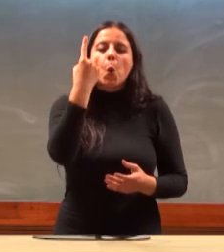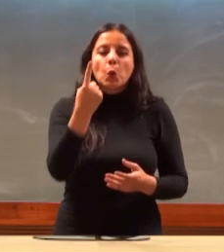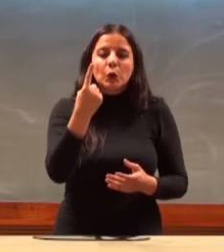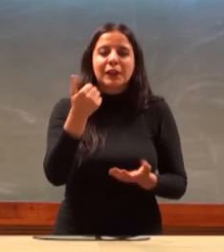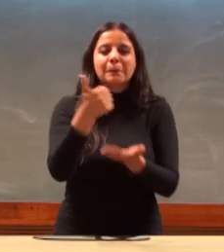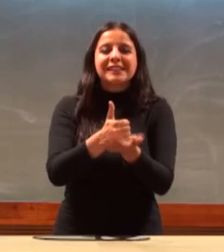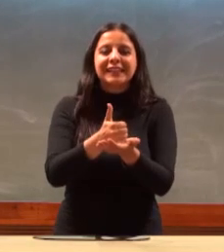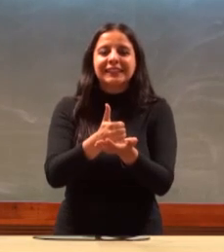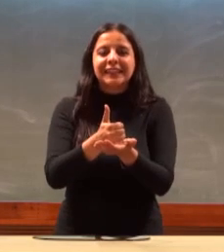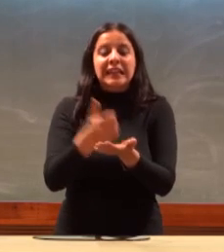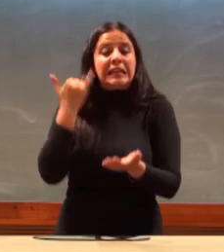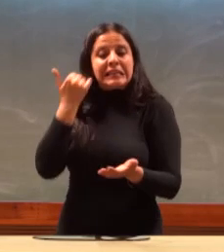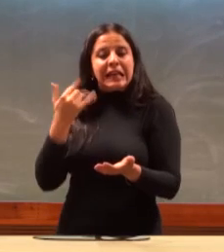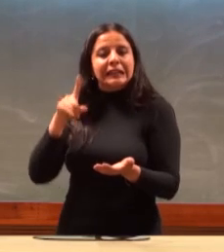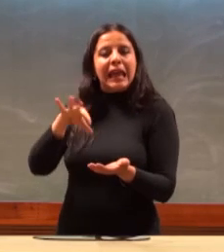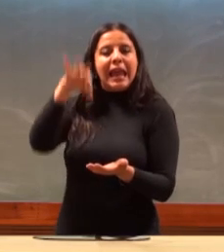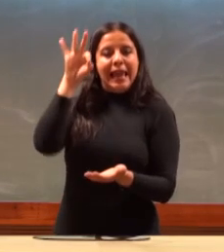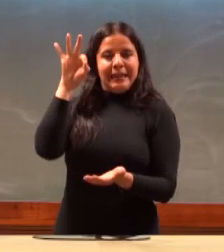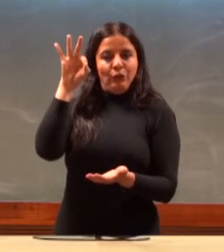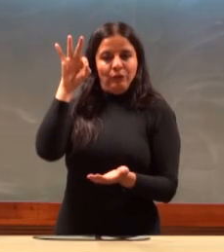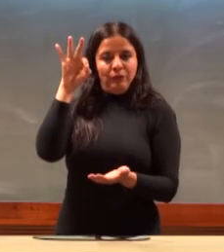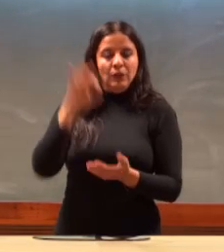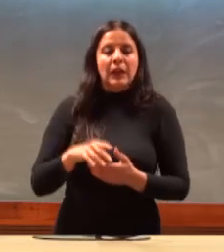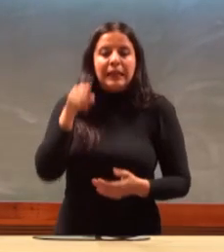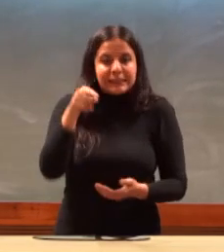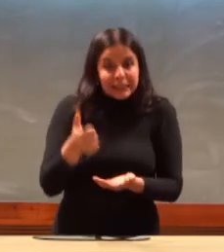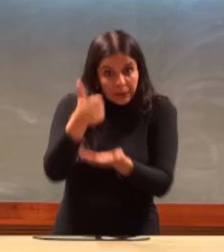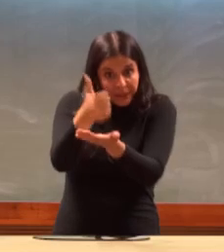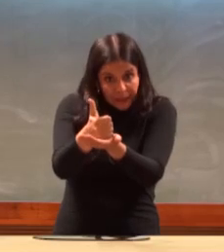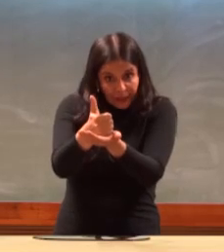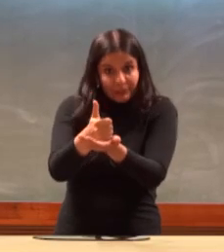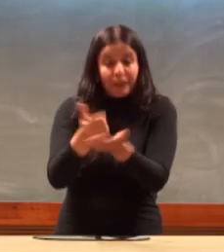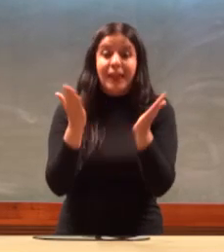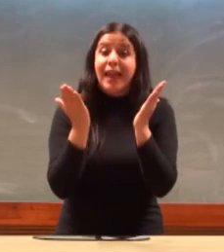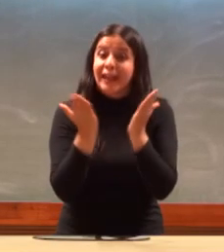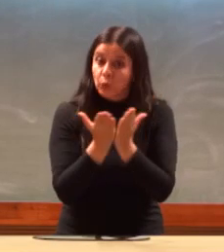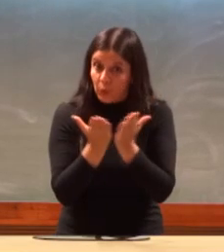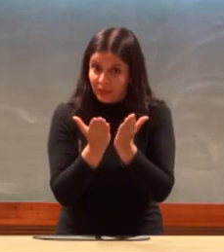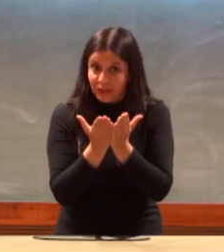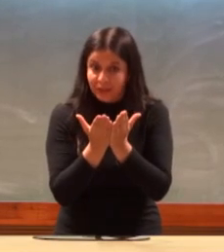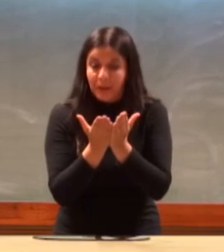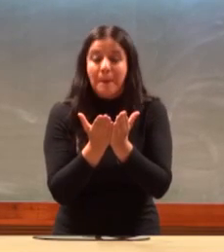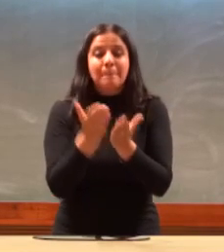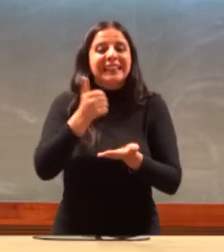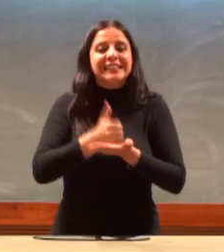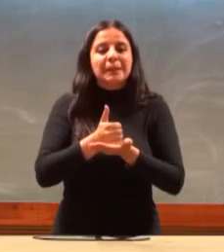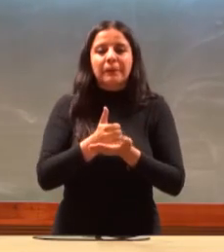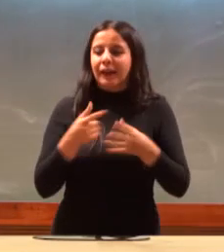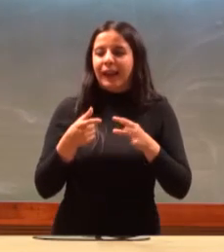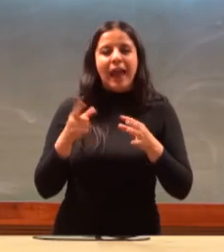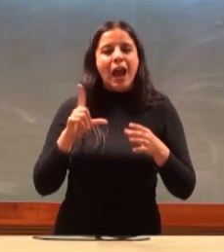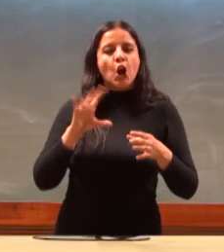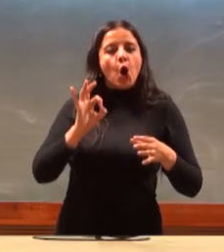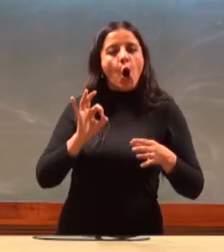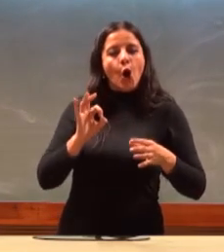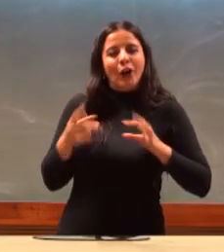de de la secretaría de asuntos estudiantiles que sea electo directamente por los estudiantes y que participe en la cogestión de esta secretaría y participe